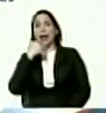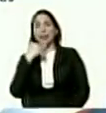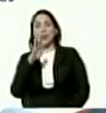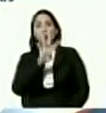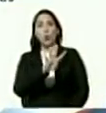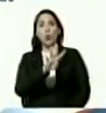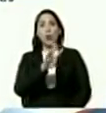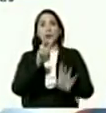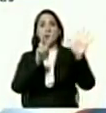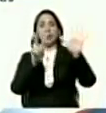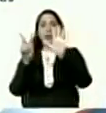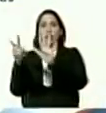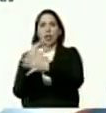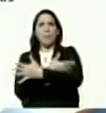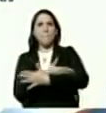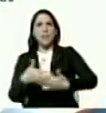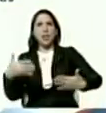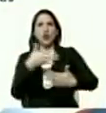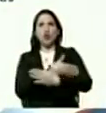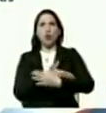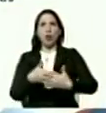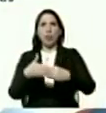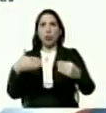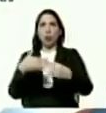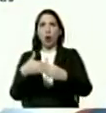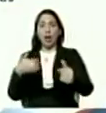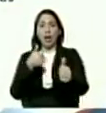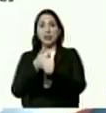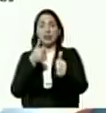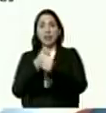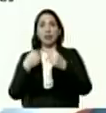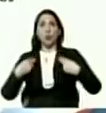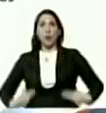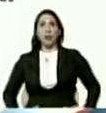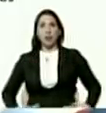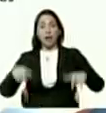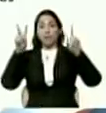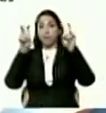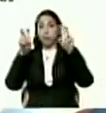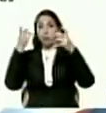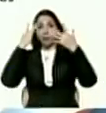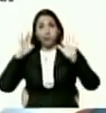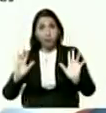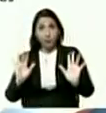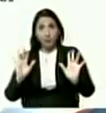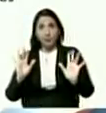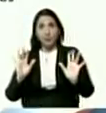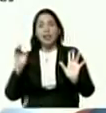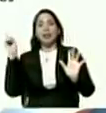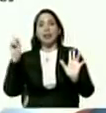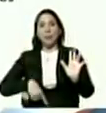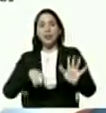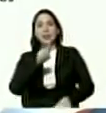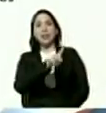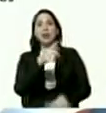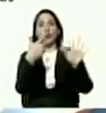467 millones en asistencia humanitaria, comillas, así como 184 millones